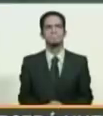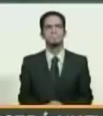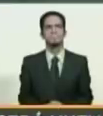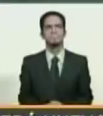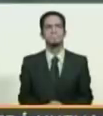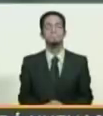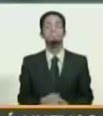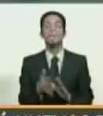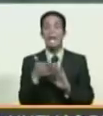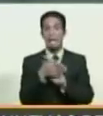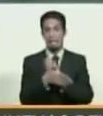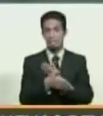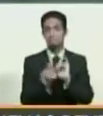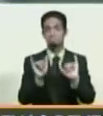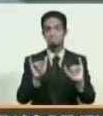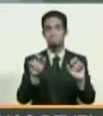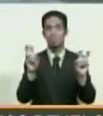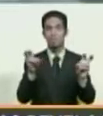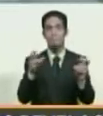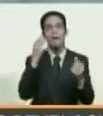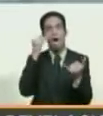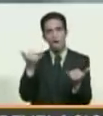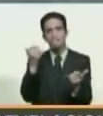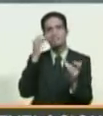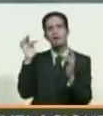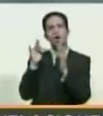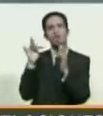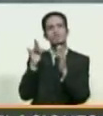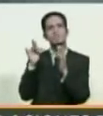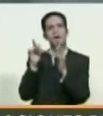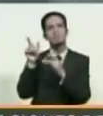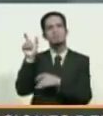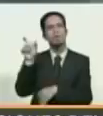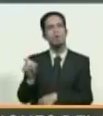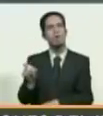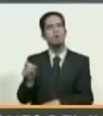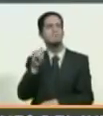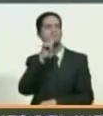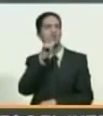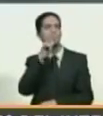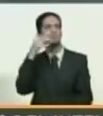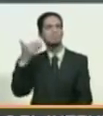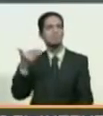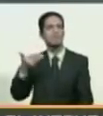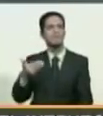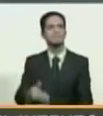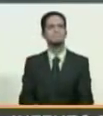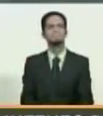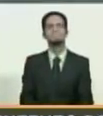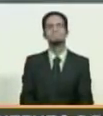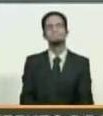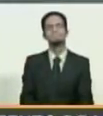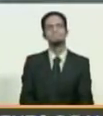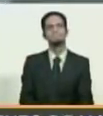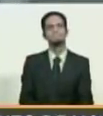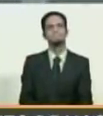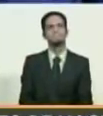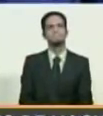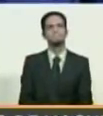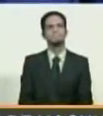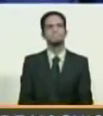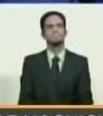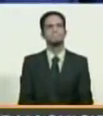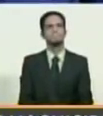acerca de este tema. Ahora mismo nos vamos en vivo y directo con nuestra compañera Yarisol Quintero. Información importante hasta ahora. Yari, te escuchamos.